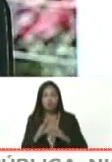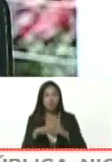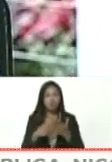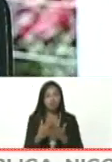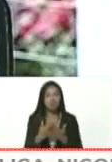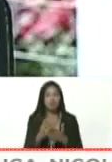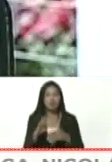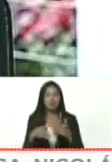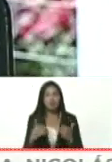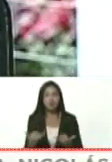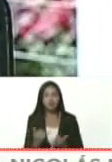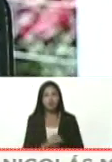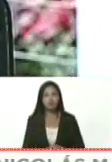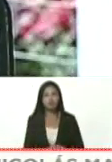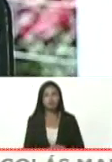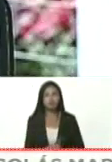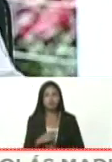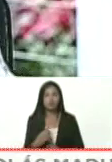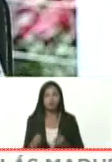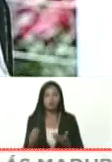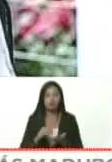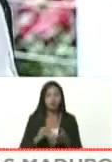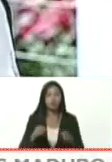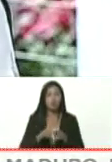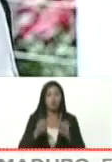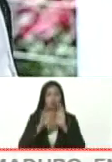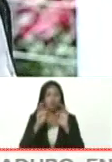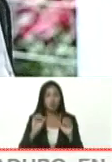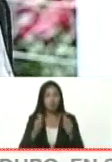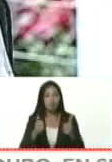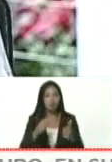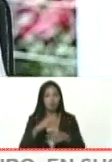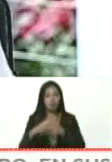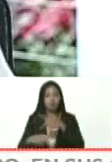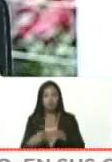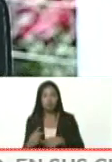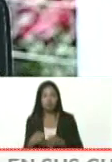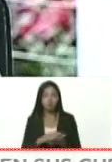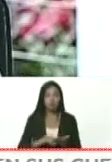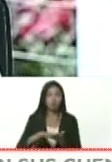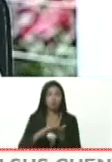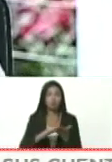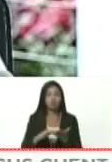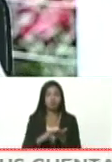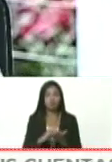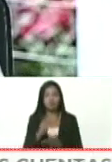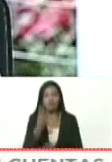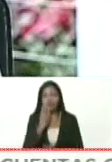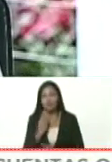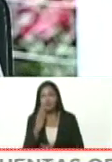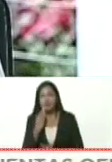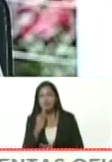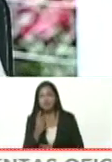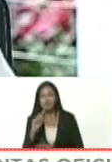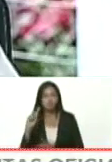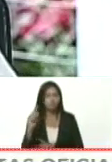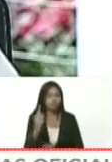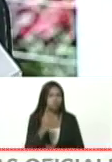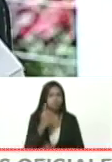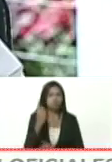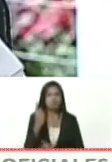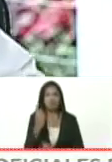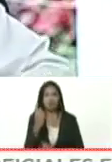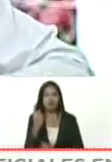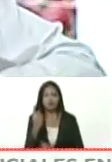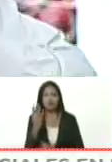comuna, instalar la plataforma e iniciar el proceso de renovación. Y ha sido una experiencia unitaria, ha sido